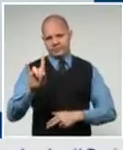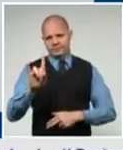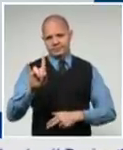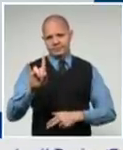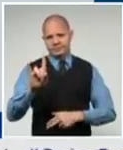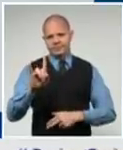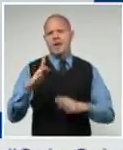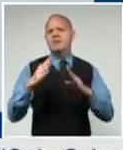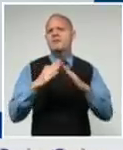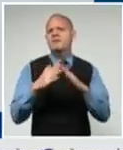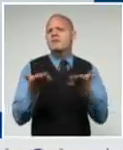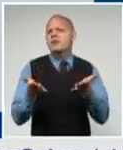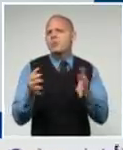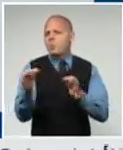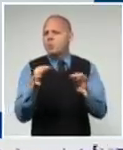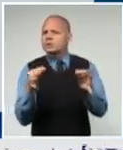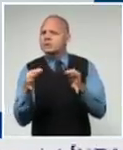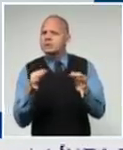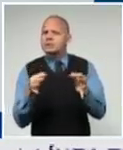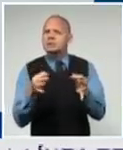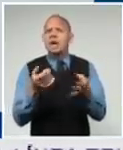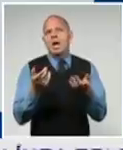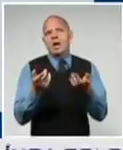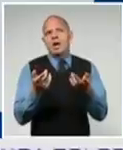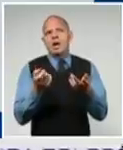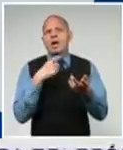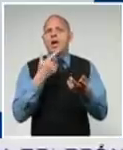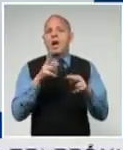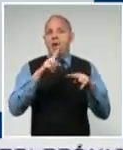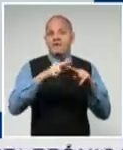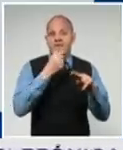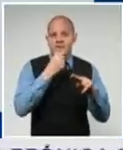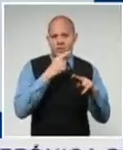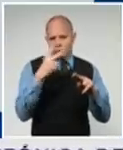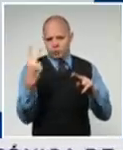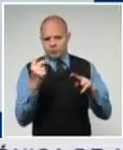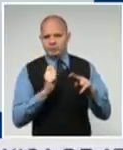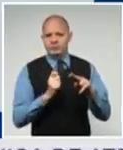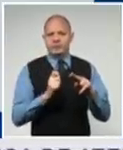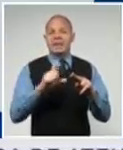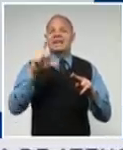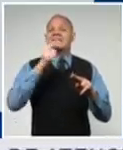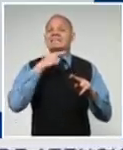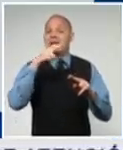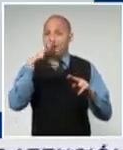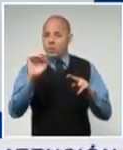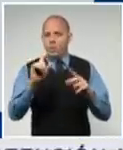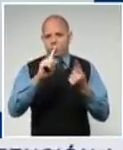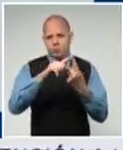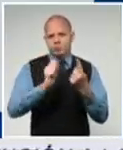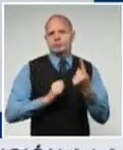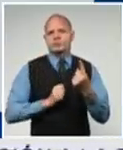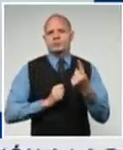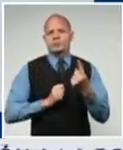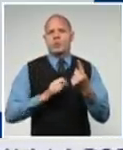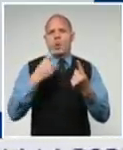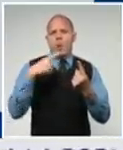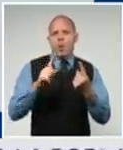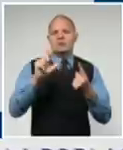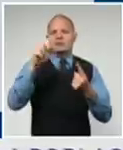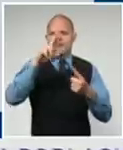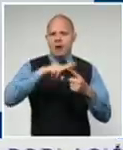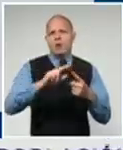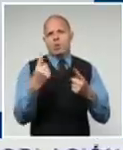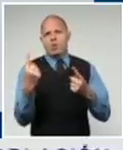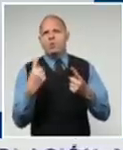pues son de Habana Vieja 2, del Cerro 1, de Centro Habana 1, de Regla 1, de